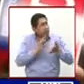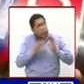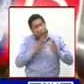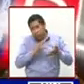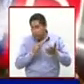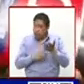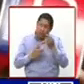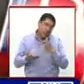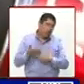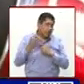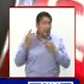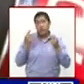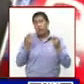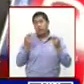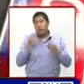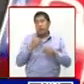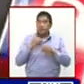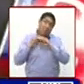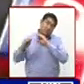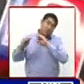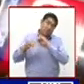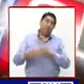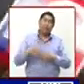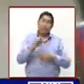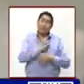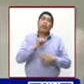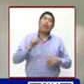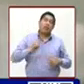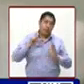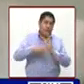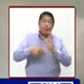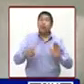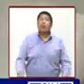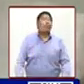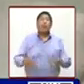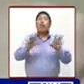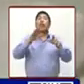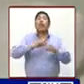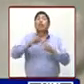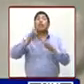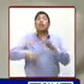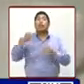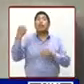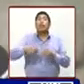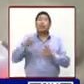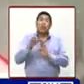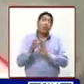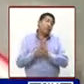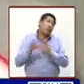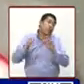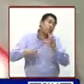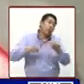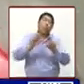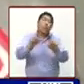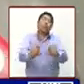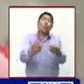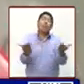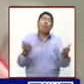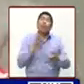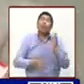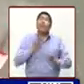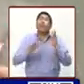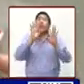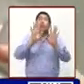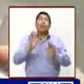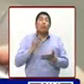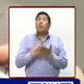procedimiento legislativo, inmediatamente se remite a conocimiento de la Cámara de Senadores. ¿Se va a esperar el resultado del Tribunal Constitucional, diputado? Datos, ¿Y consiste